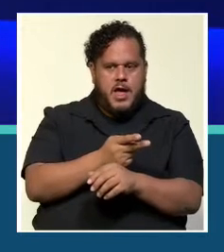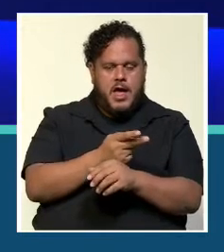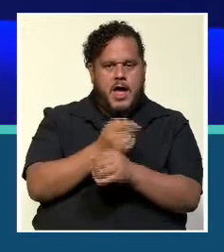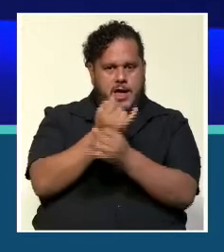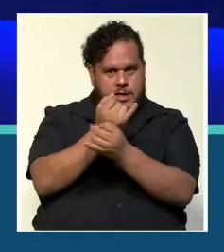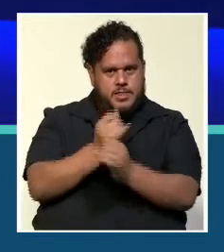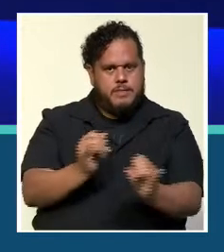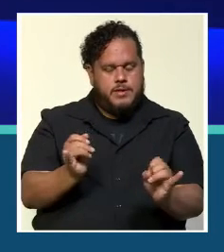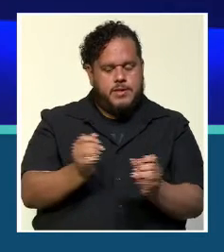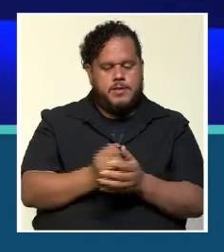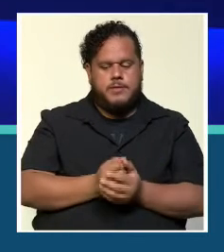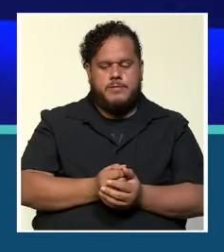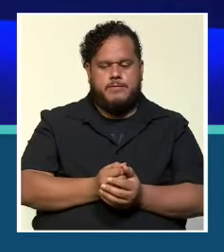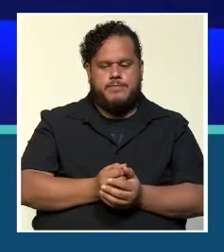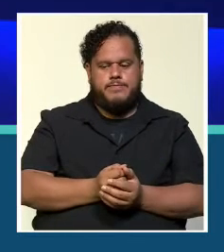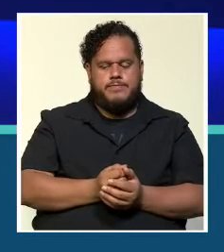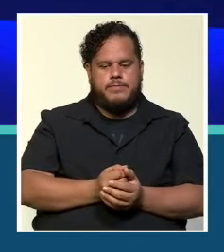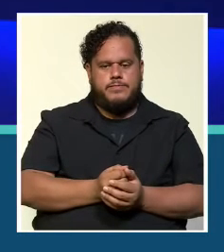independiente,